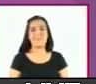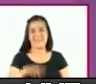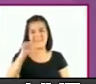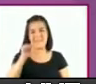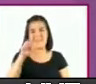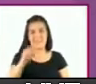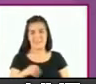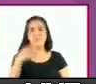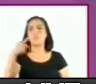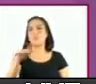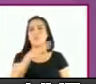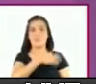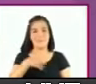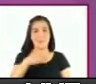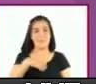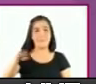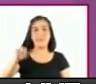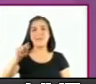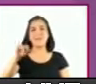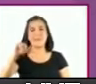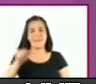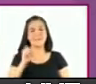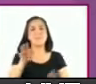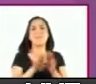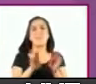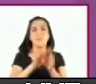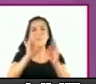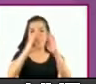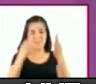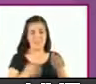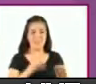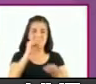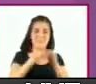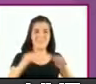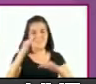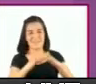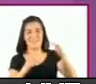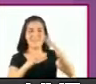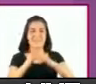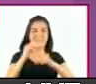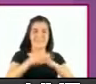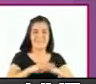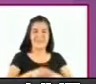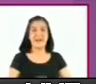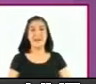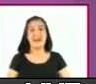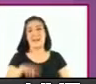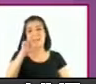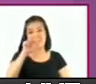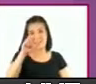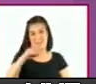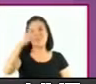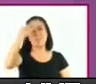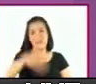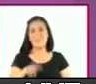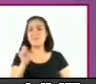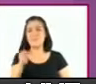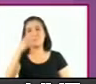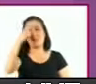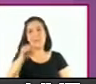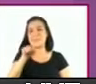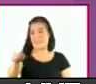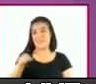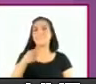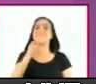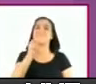su hijo Matías juegan a formar figuras con bloques de construcción. Lalo sabe que esta actividad ayuda a